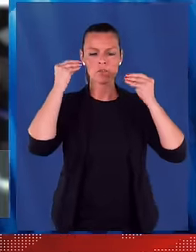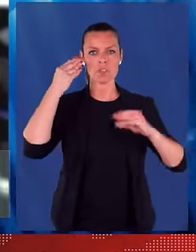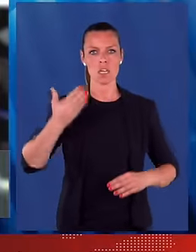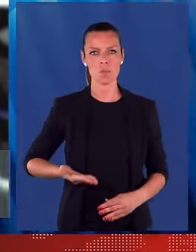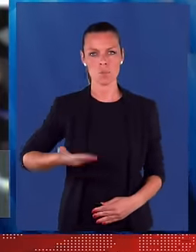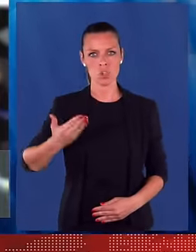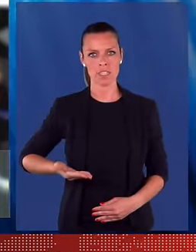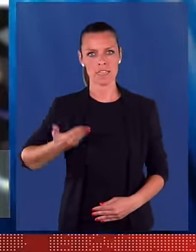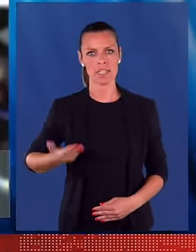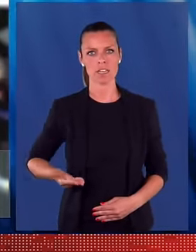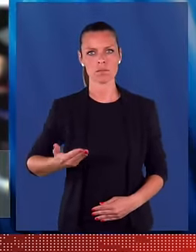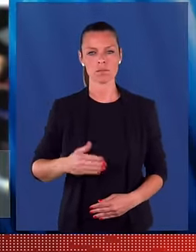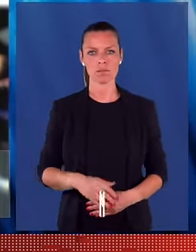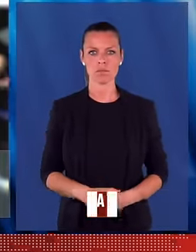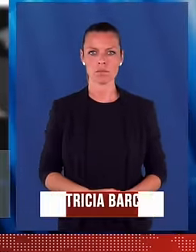canción en la cabeza.